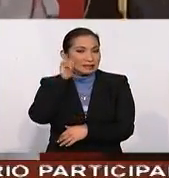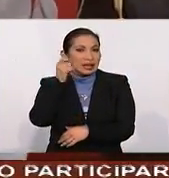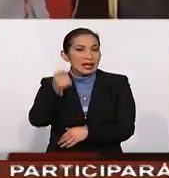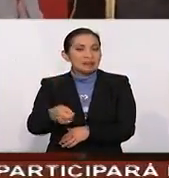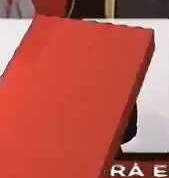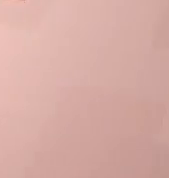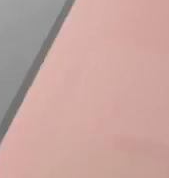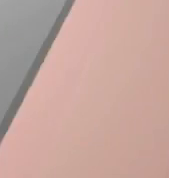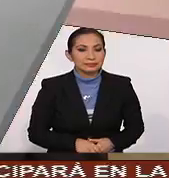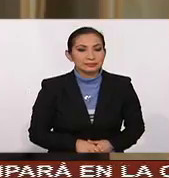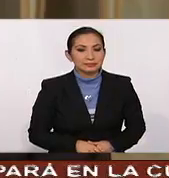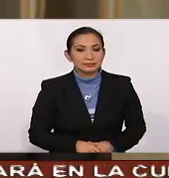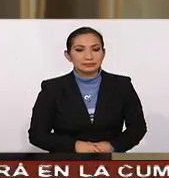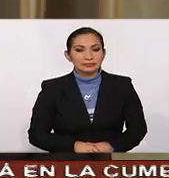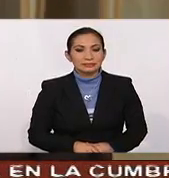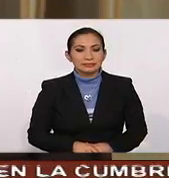Escuchemos.